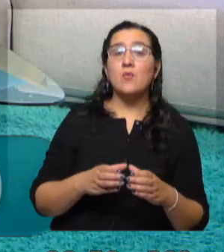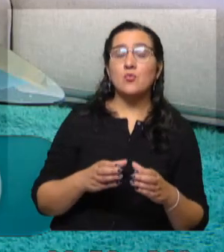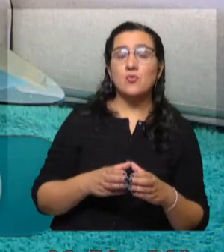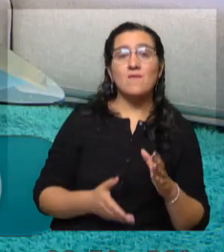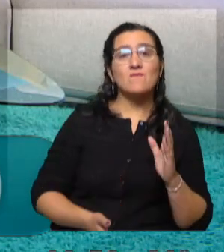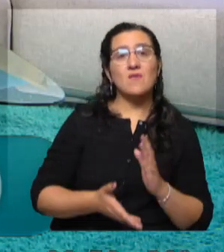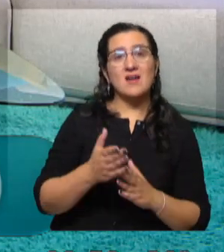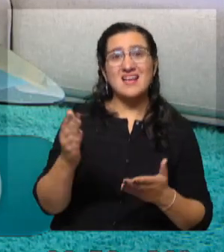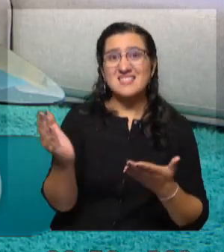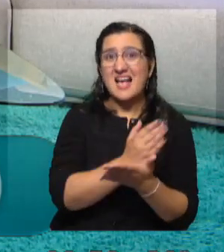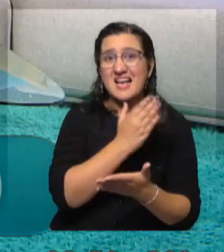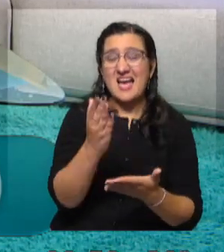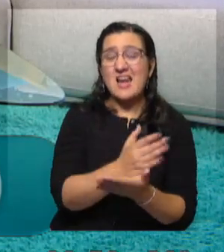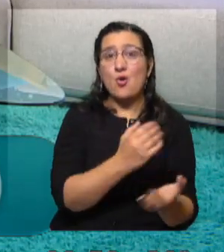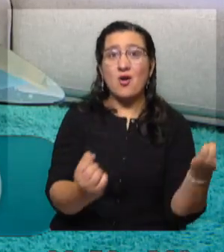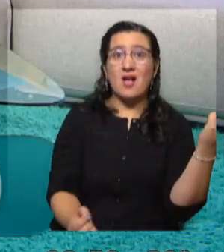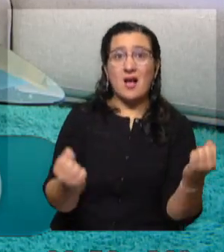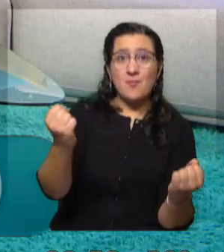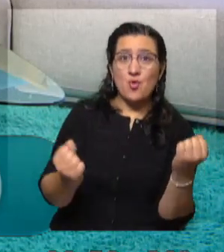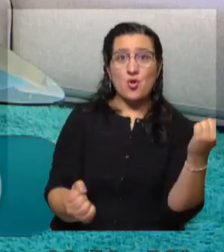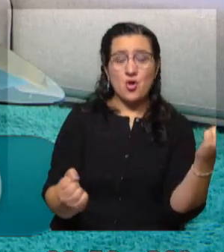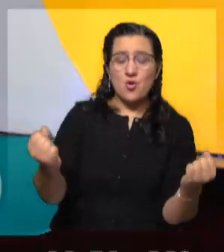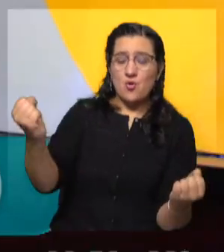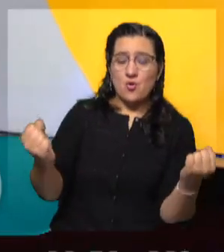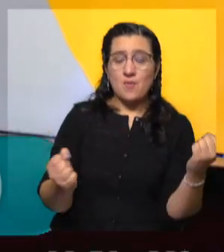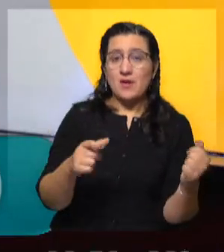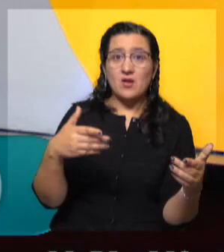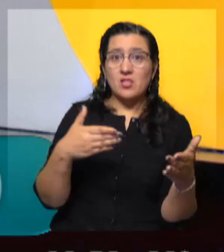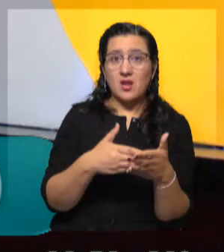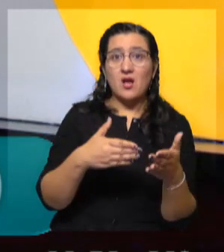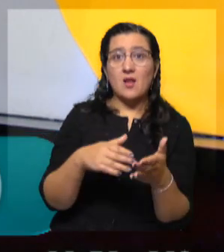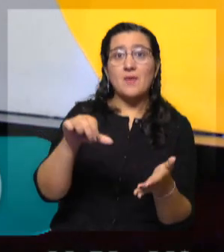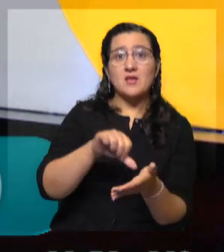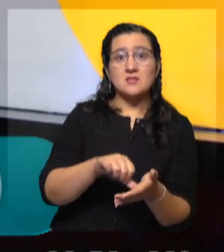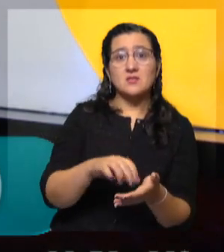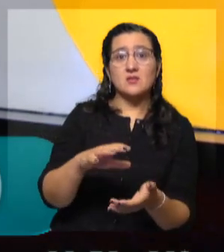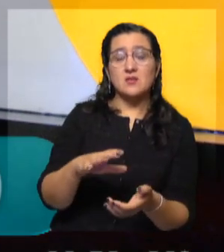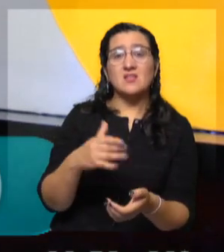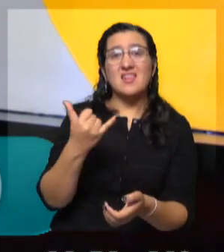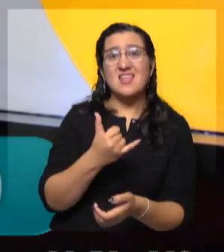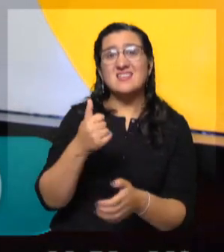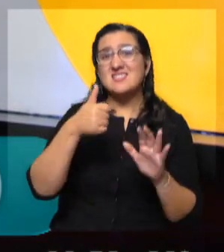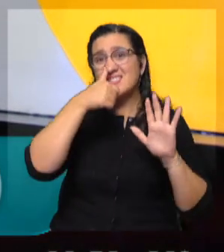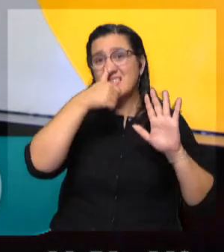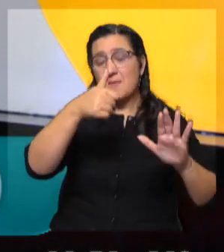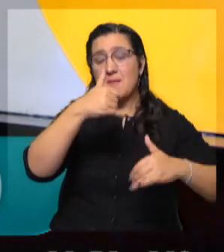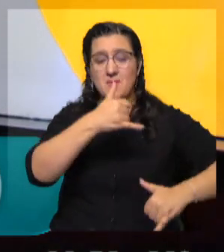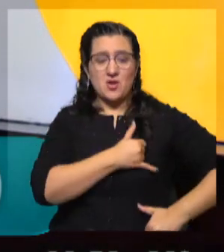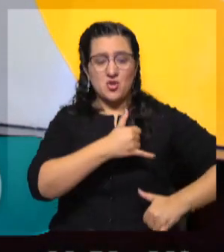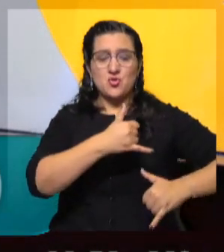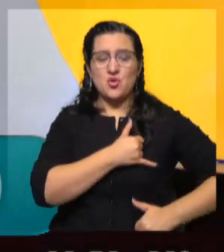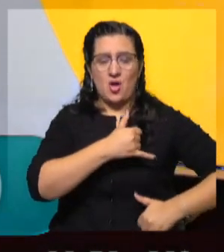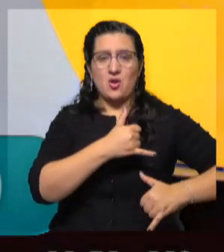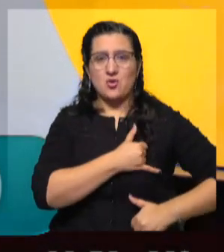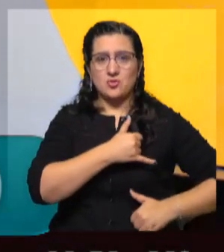salen a sacar a todos Los camioneros de las rutas para para que no no tranquen el país todavía con 6000 militares en El Ejecutivo de de